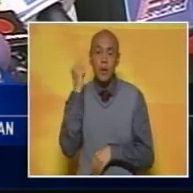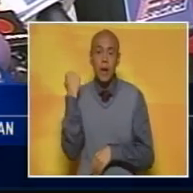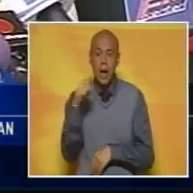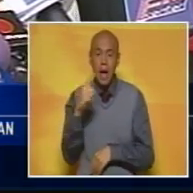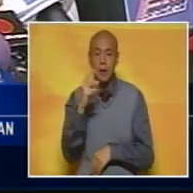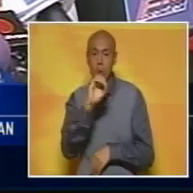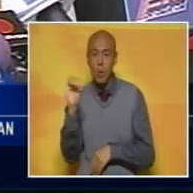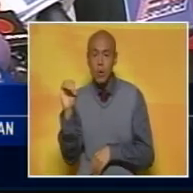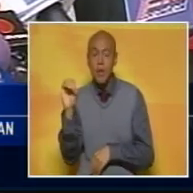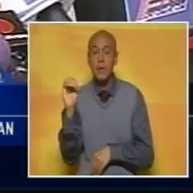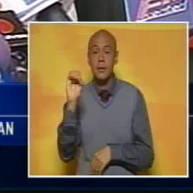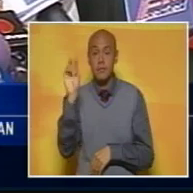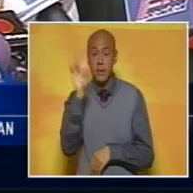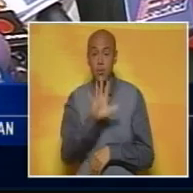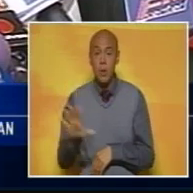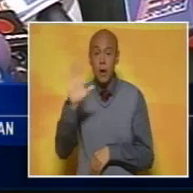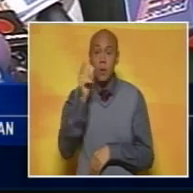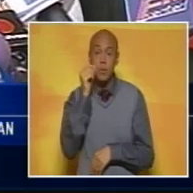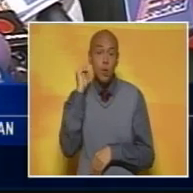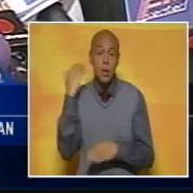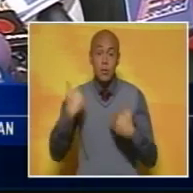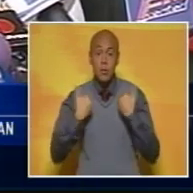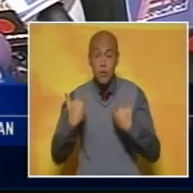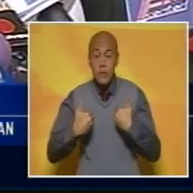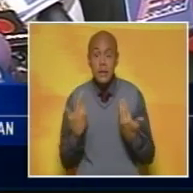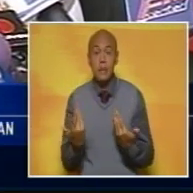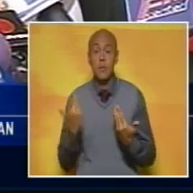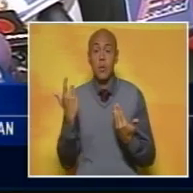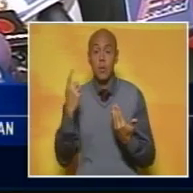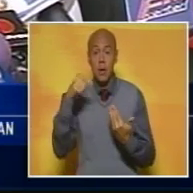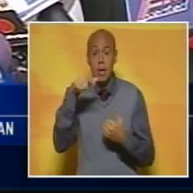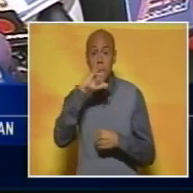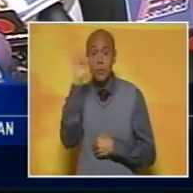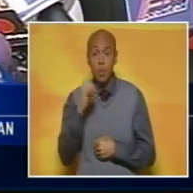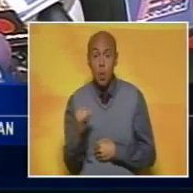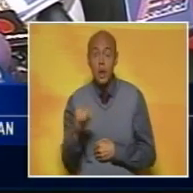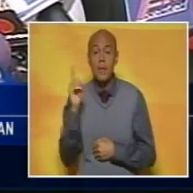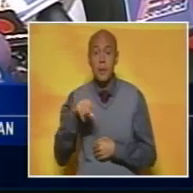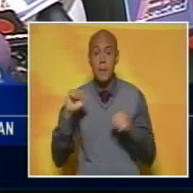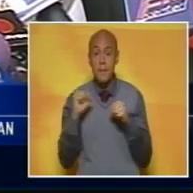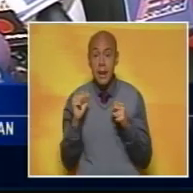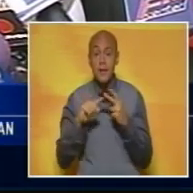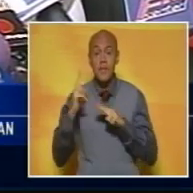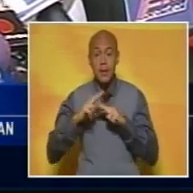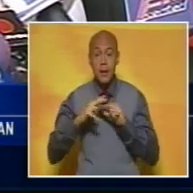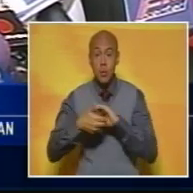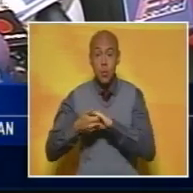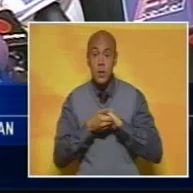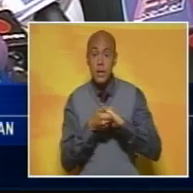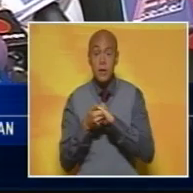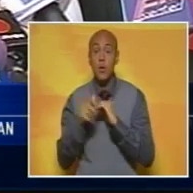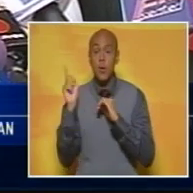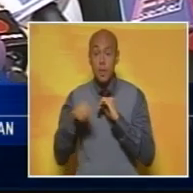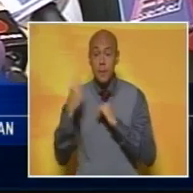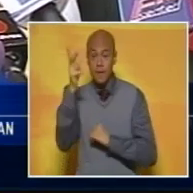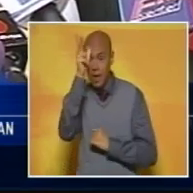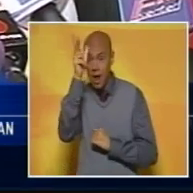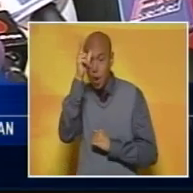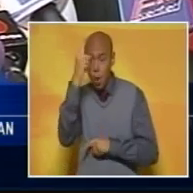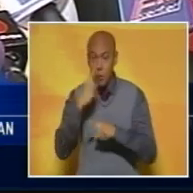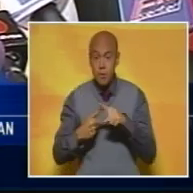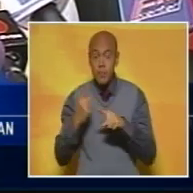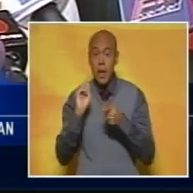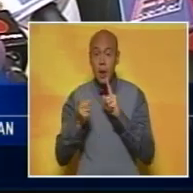occidente del país, lo que sufre, la tragedia que sufrimos desde el estado Zulia, Mérida, Táchira, Trujillo, parte de Falcón,